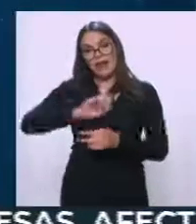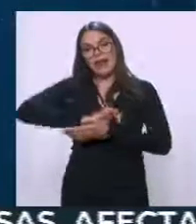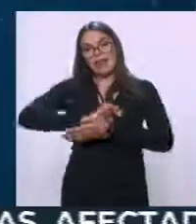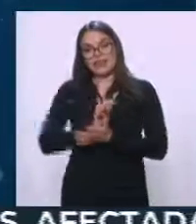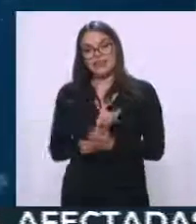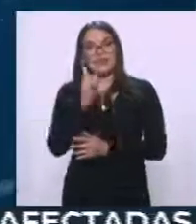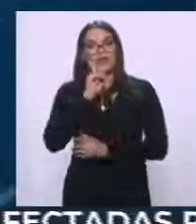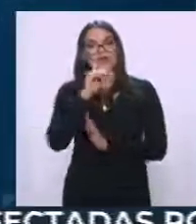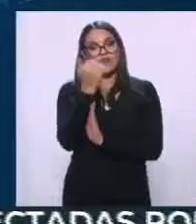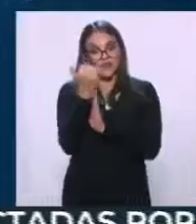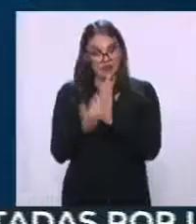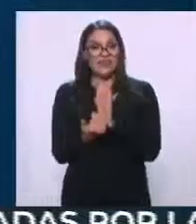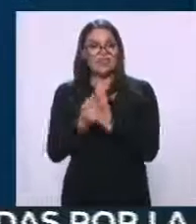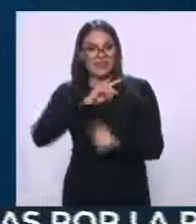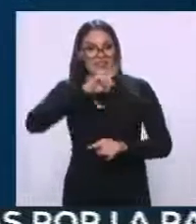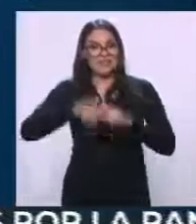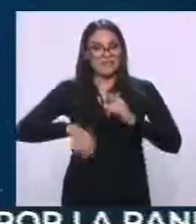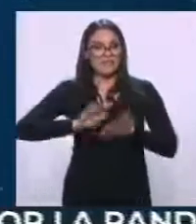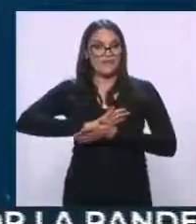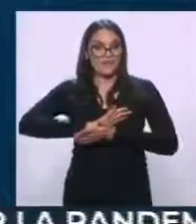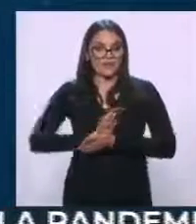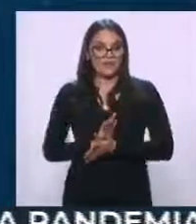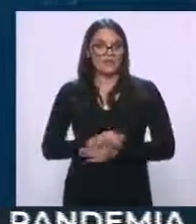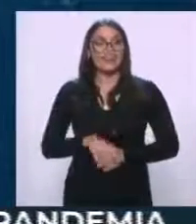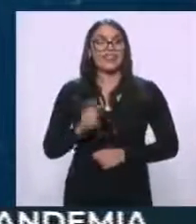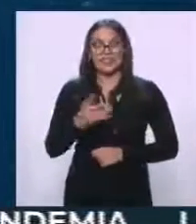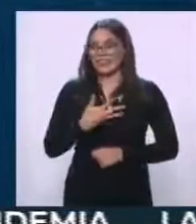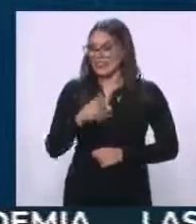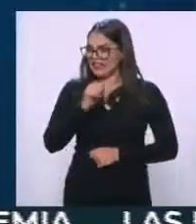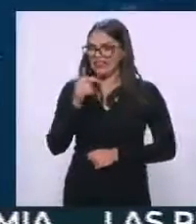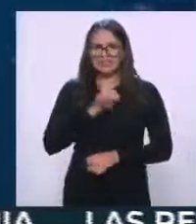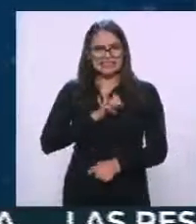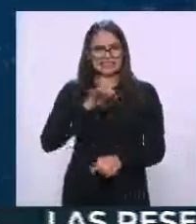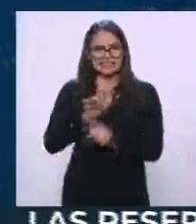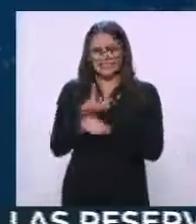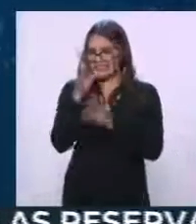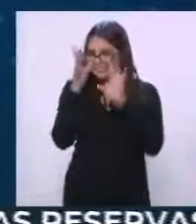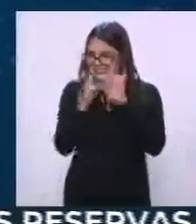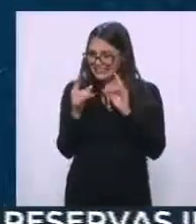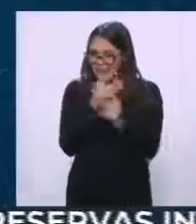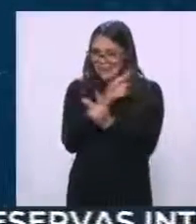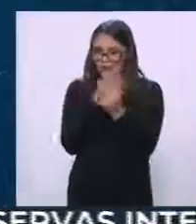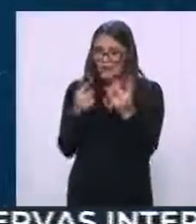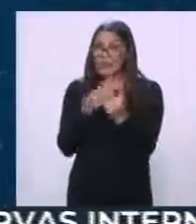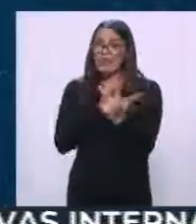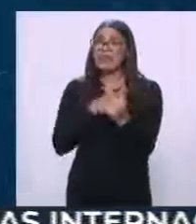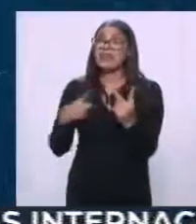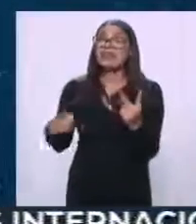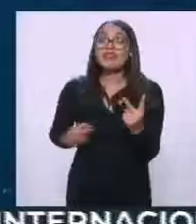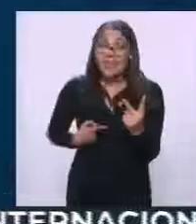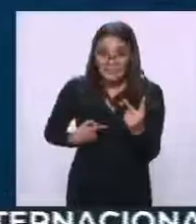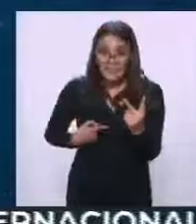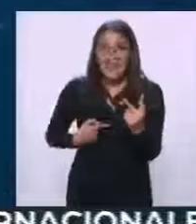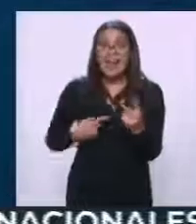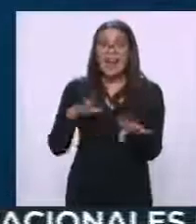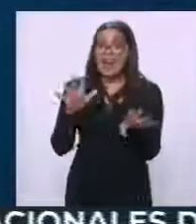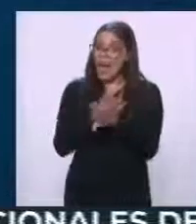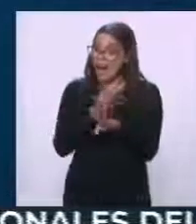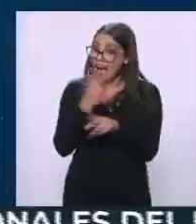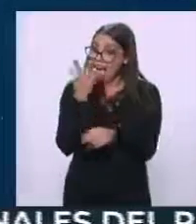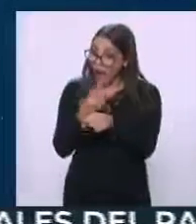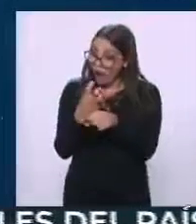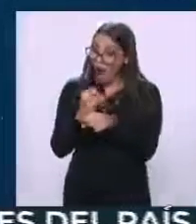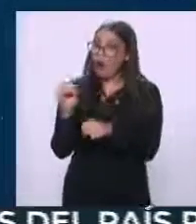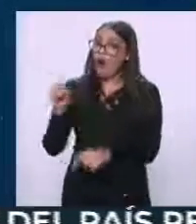Mujeres, establecen con toda puntualidad que se tienen que derogar o eliminar